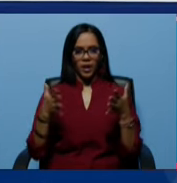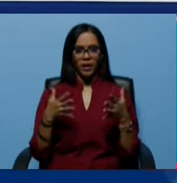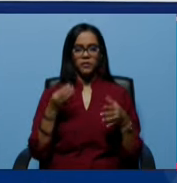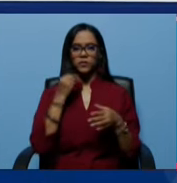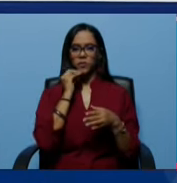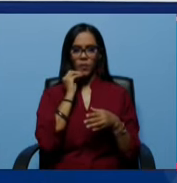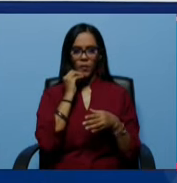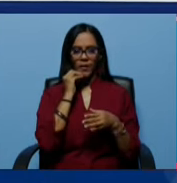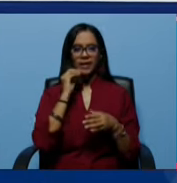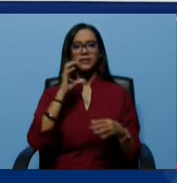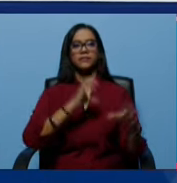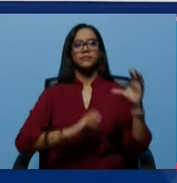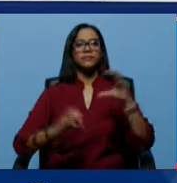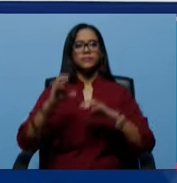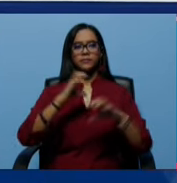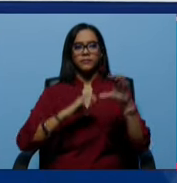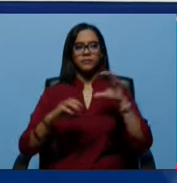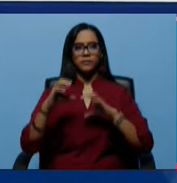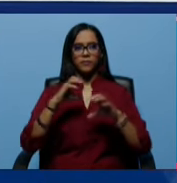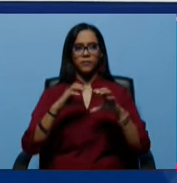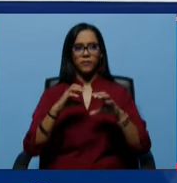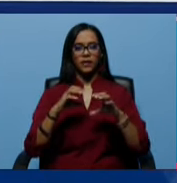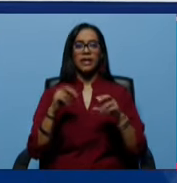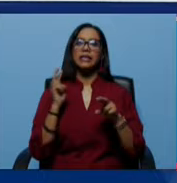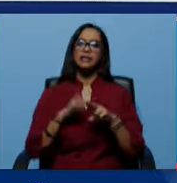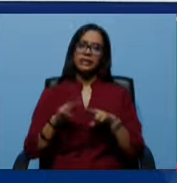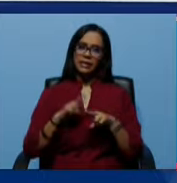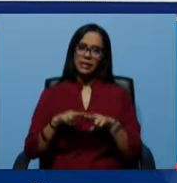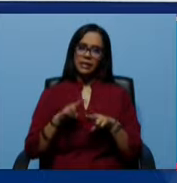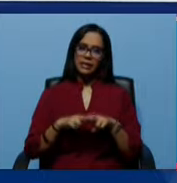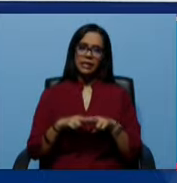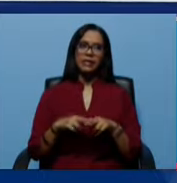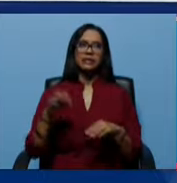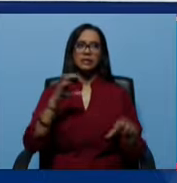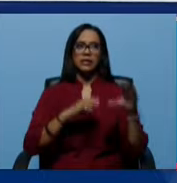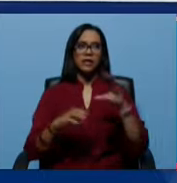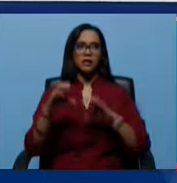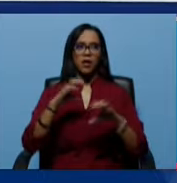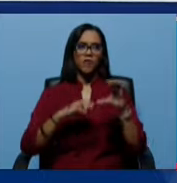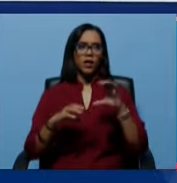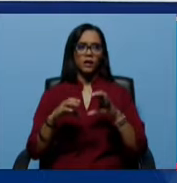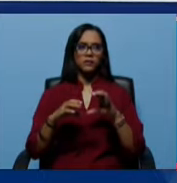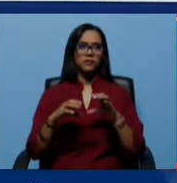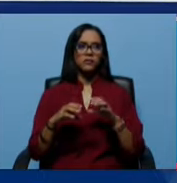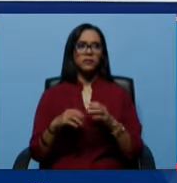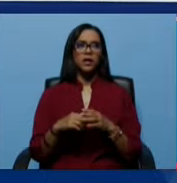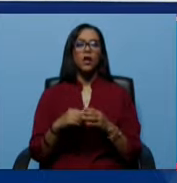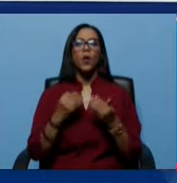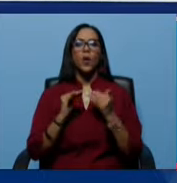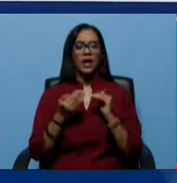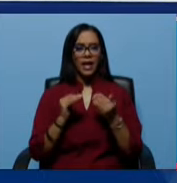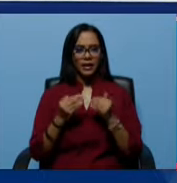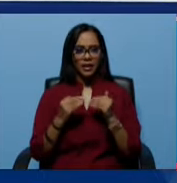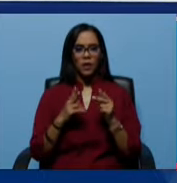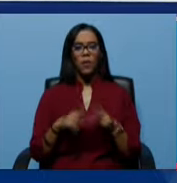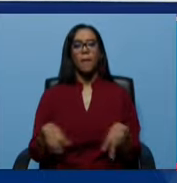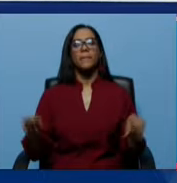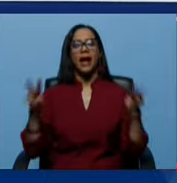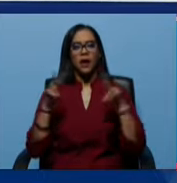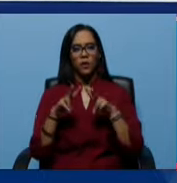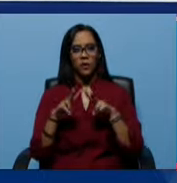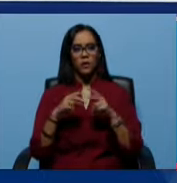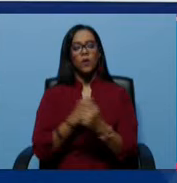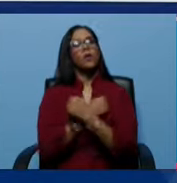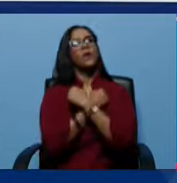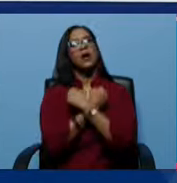jóvenes científicos, niños y niñas científicos, con ética, con valores, con